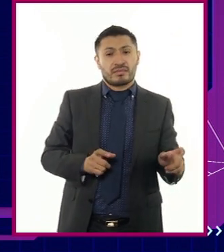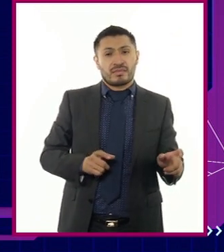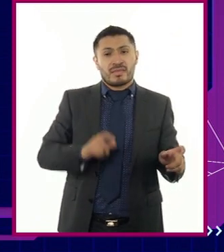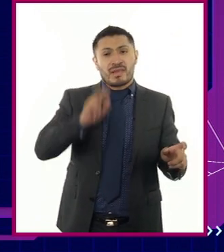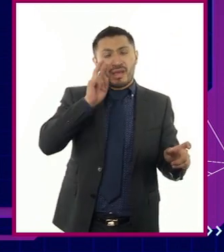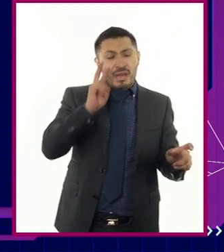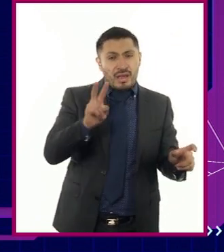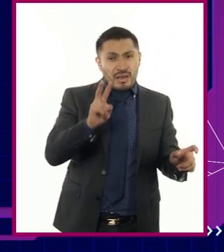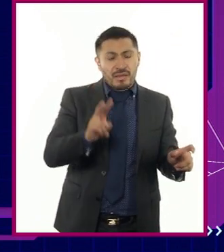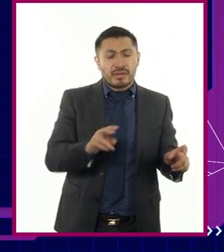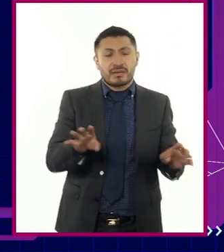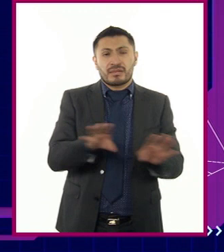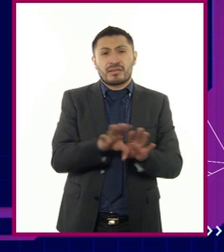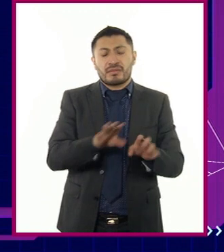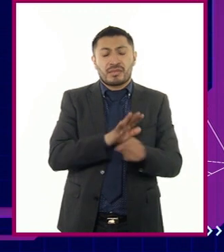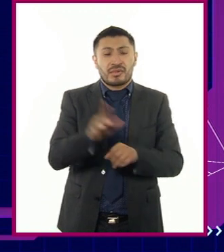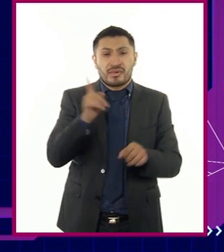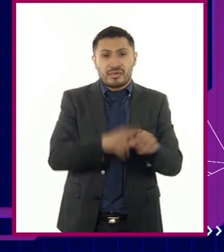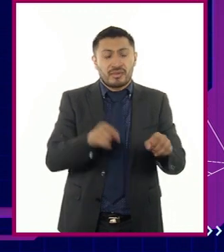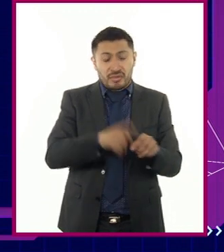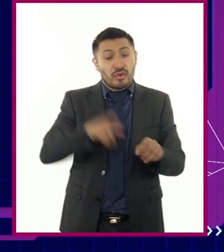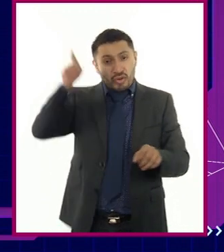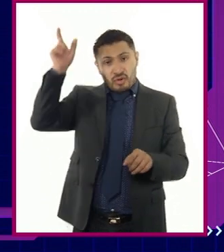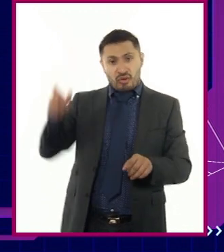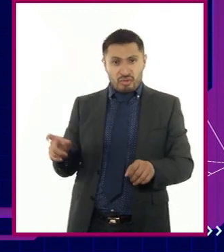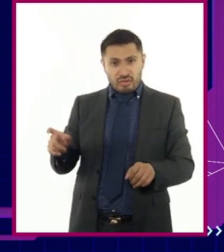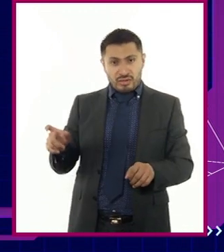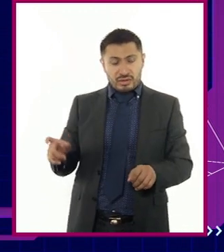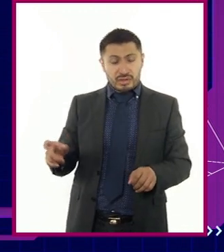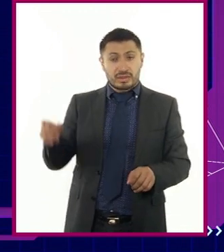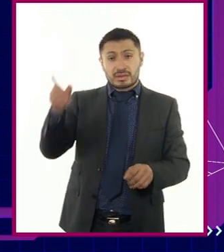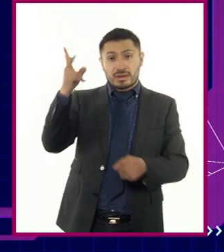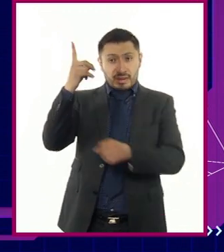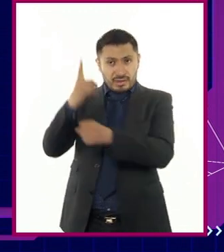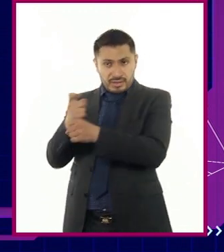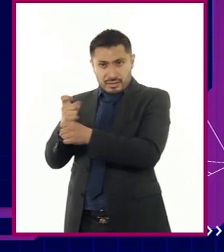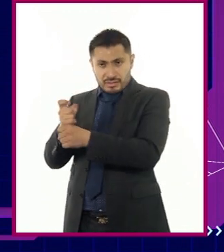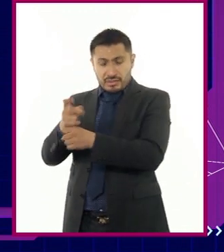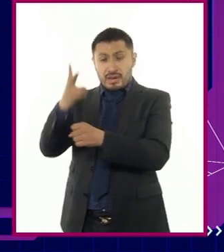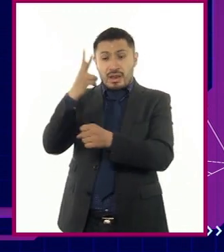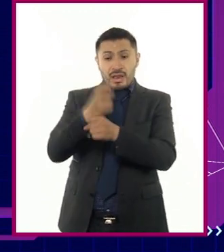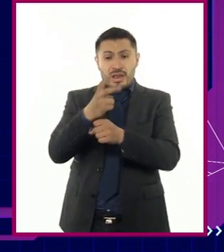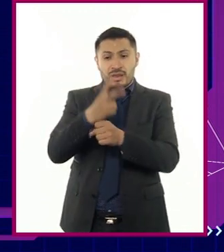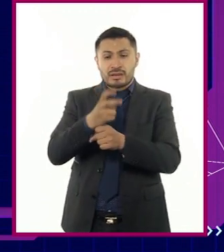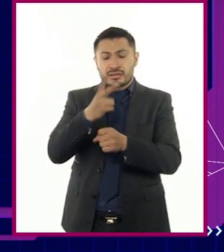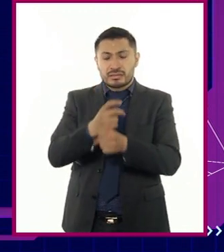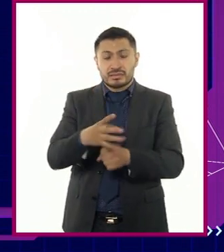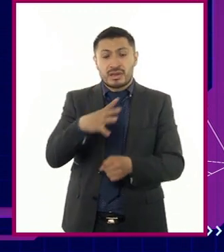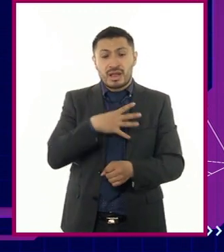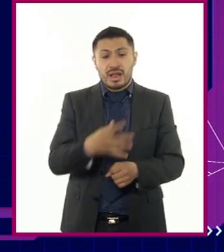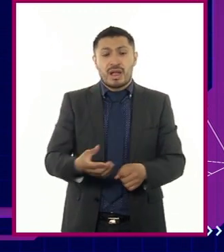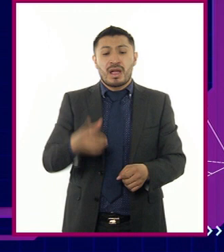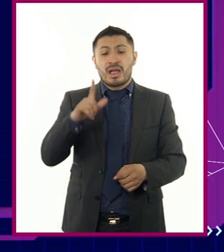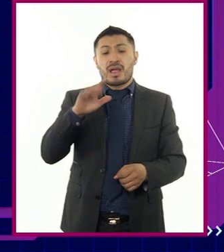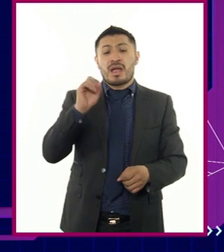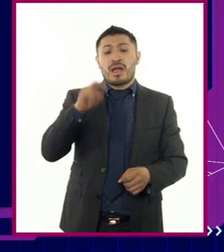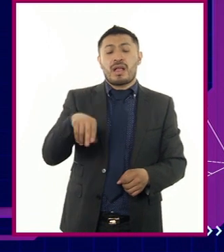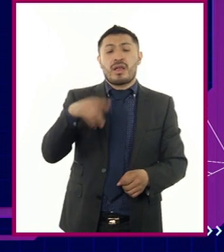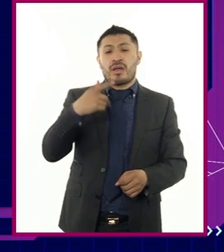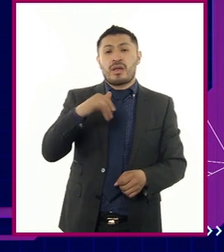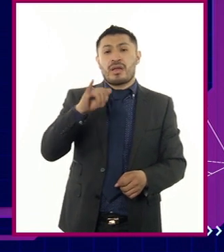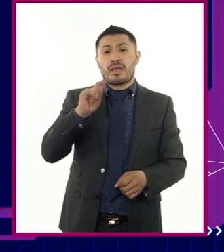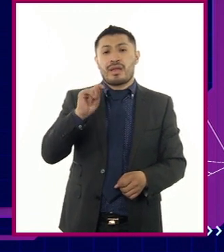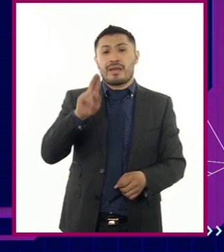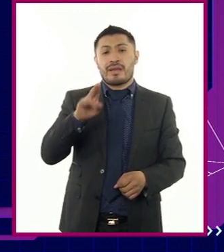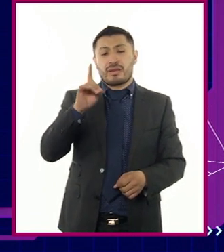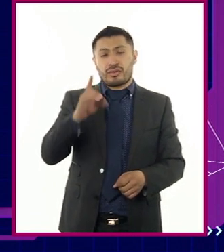espectro electromagnético. En la segunda columna se encuentra la medida de la longitud de onda expresada en notación científica